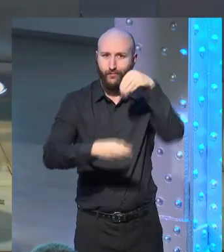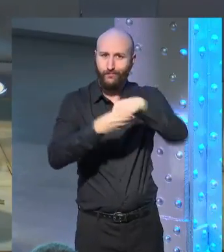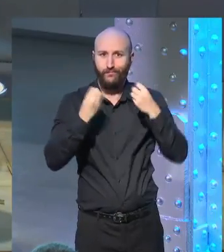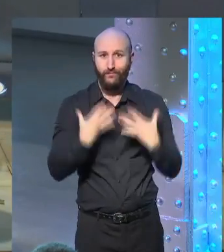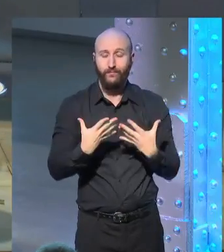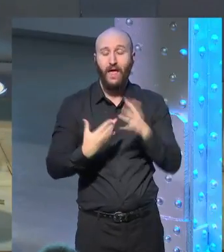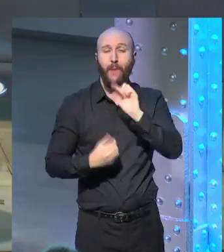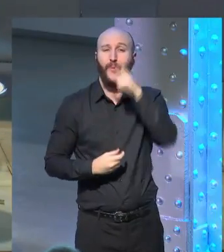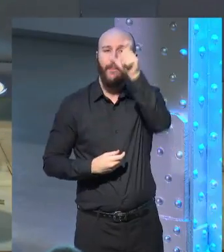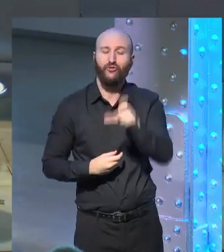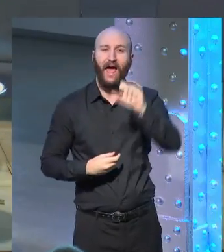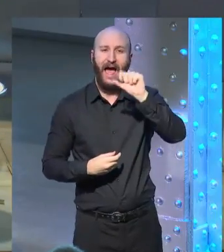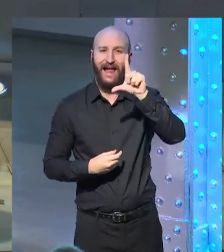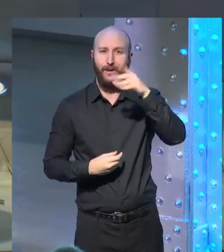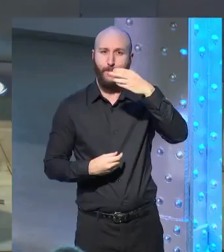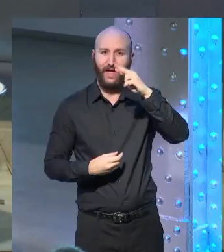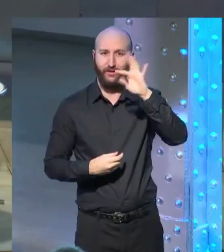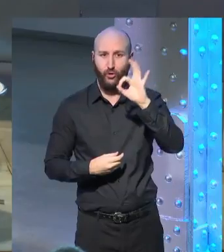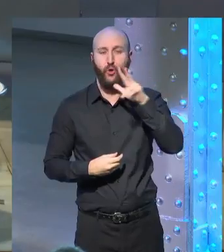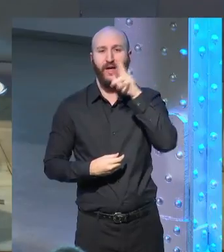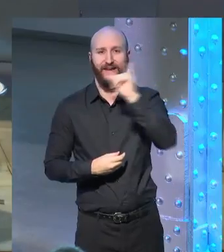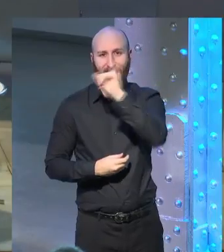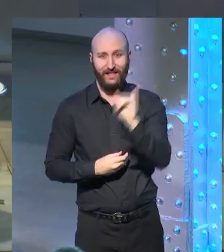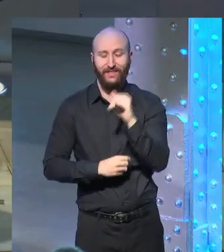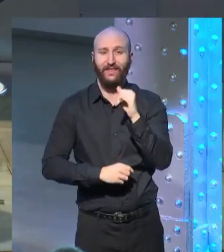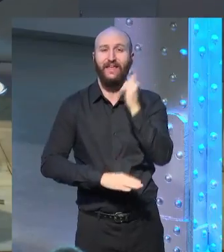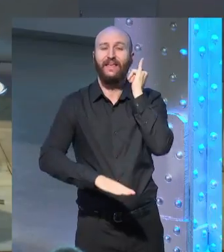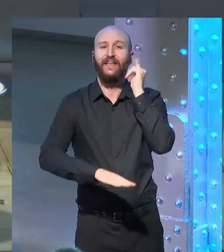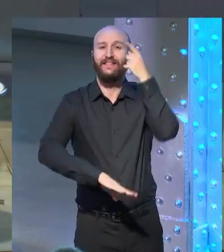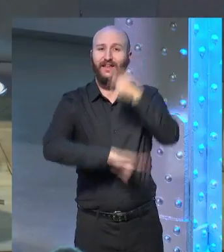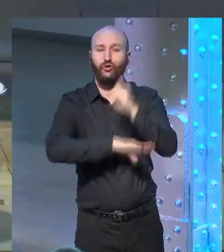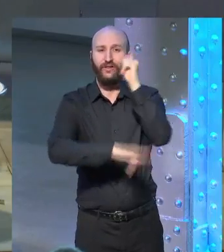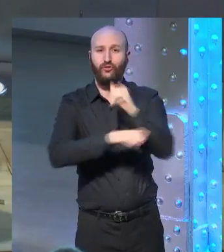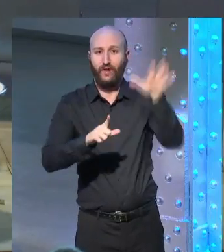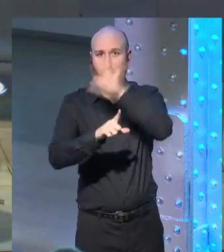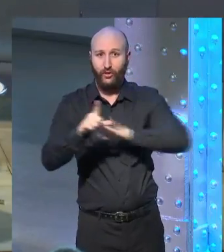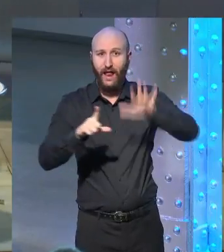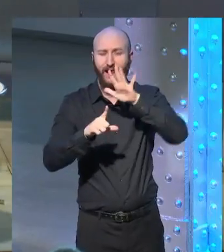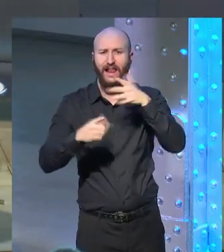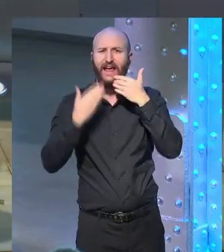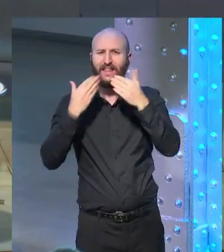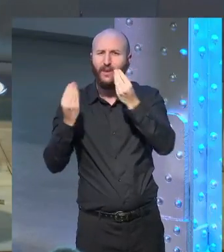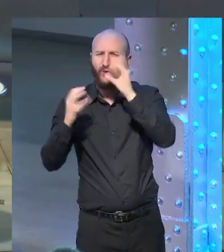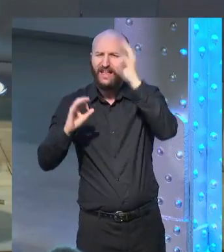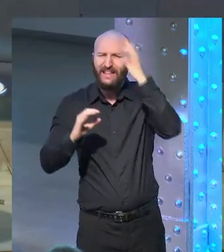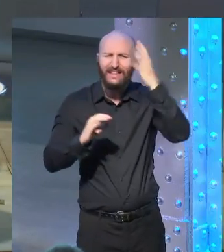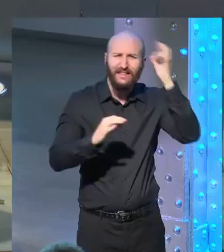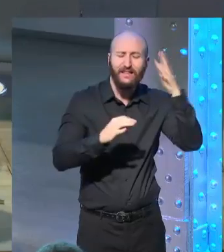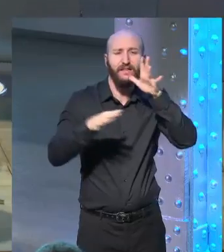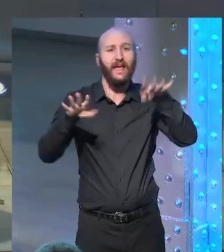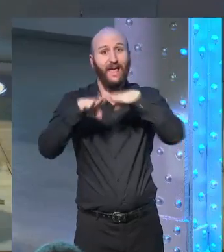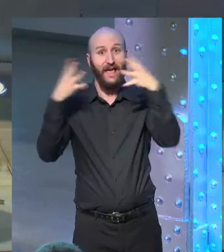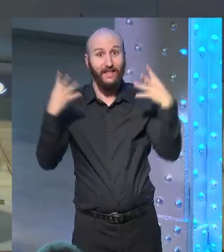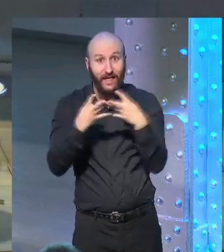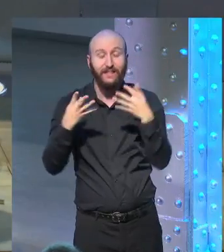va a contar algo es Alberto Hernández, director del Instituto Nacional de Ciberseguridad, INCIBE, que a través de muchas iniciativas, especialmente Internet Segura for